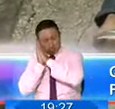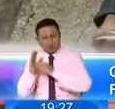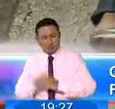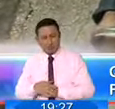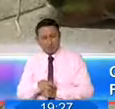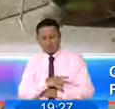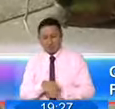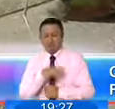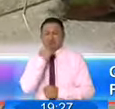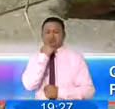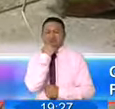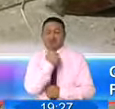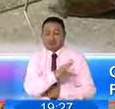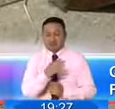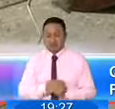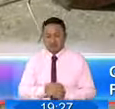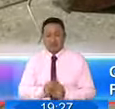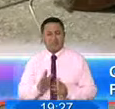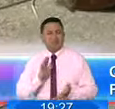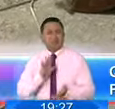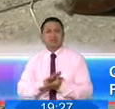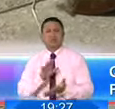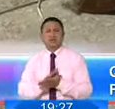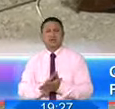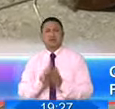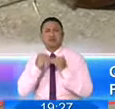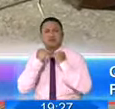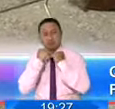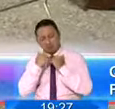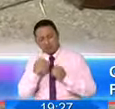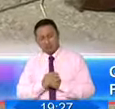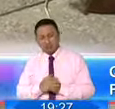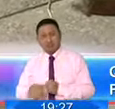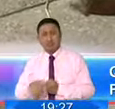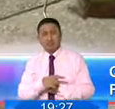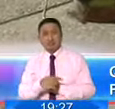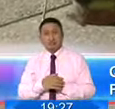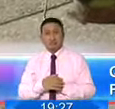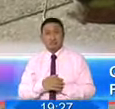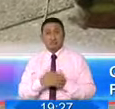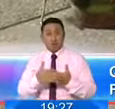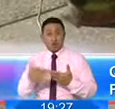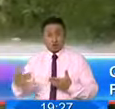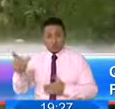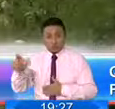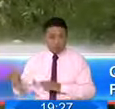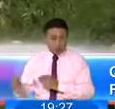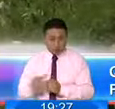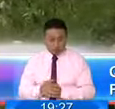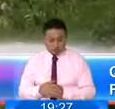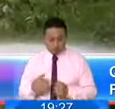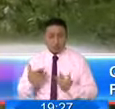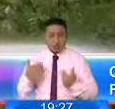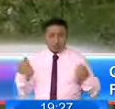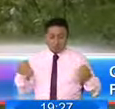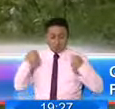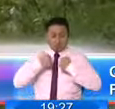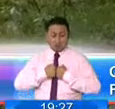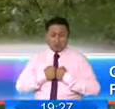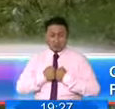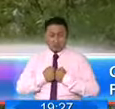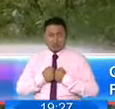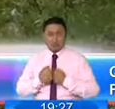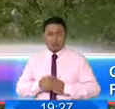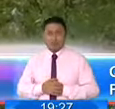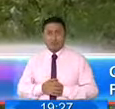lo que hizo. Descansaba con total tranquilidad, al extremo que aún tenía las pertenencias del difunto hasta la chaqueta que le sacó.